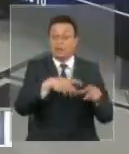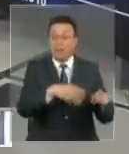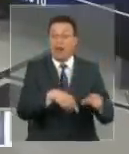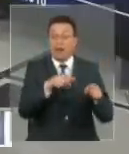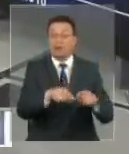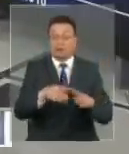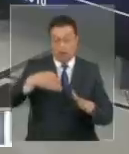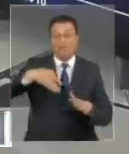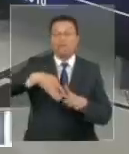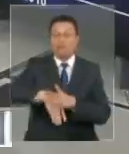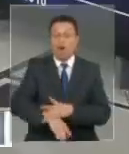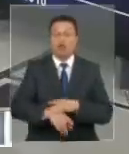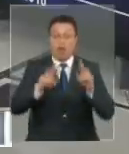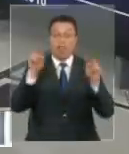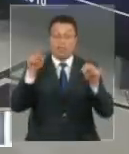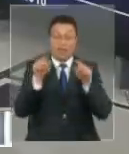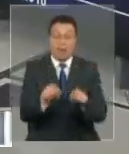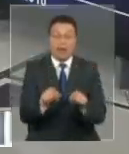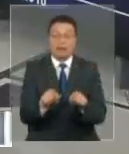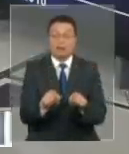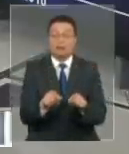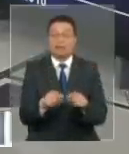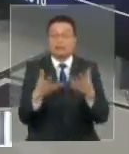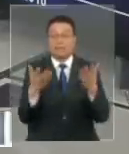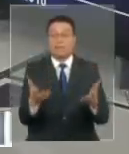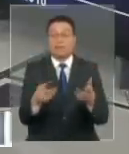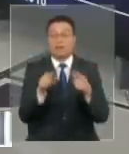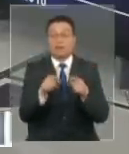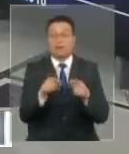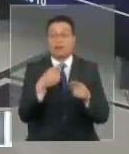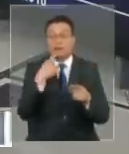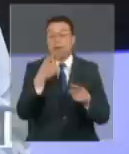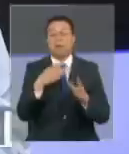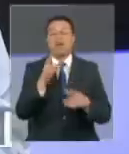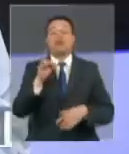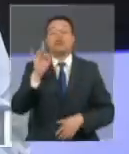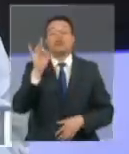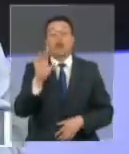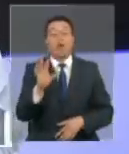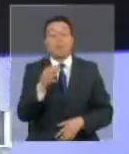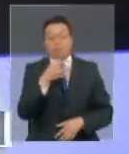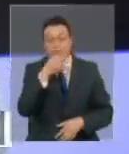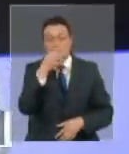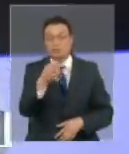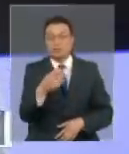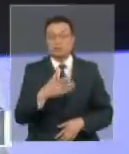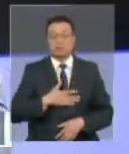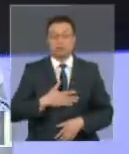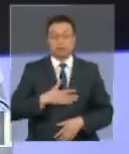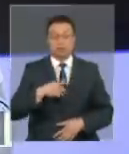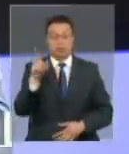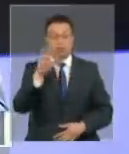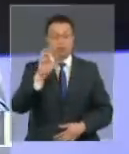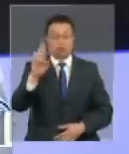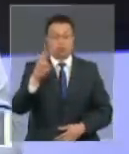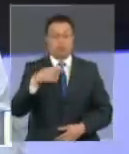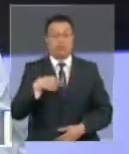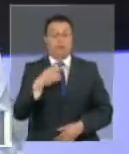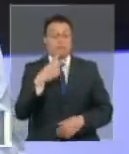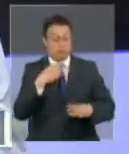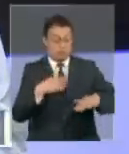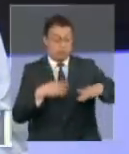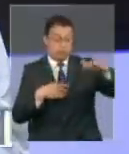el fondo del tema del rodeo. Por eso Verónica también quería... Pero dejemos lo que interrumpa. Bueno, solamente decir, yo soy sureño, soy criado en el